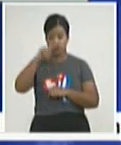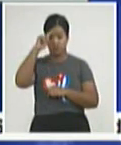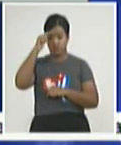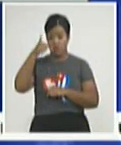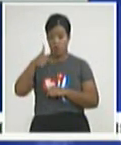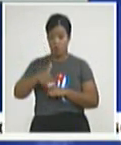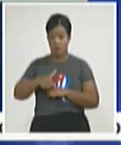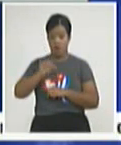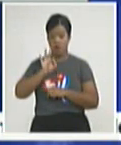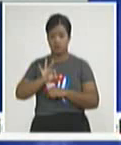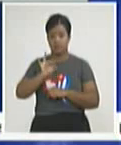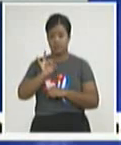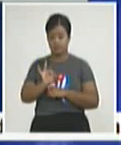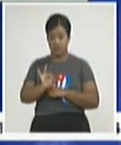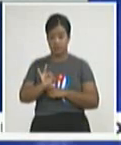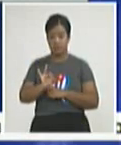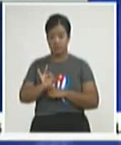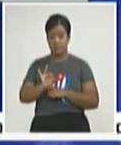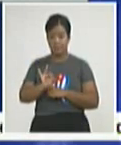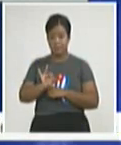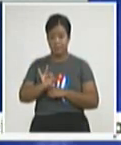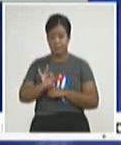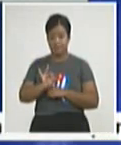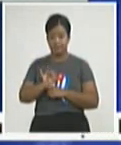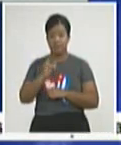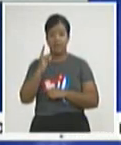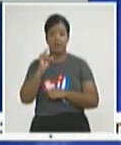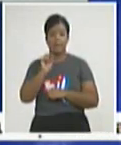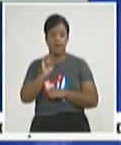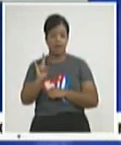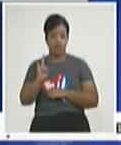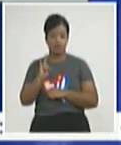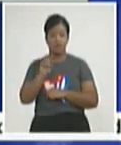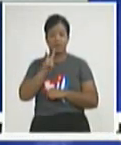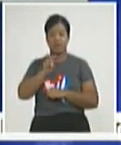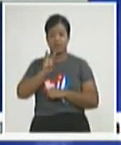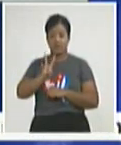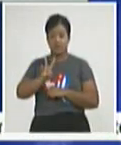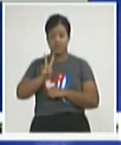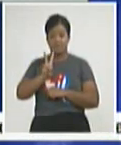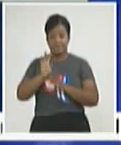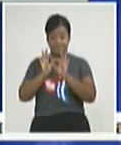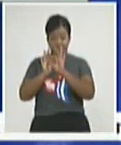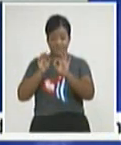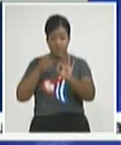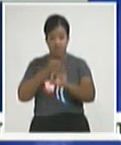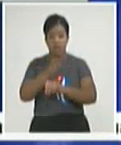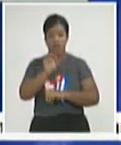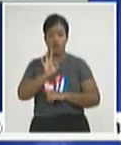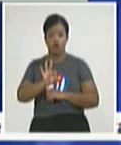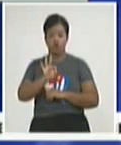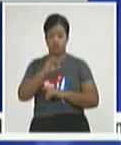Martínez 87, Los Palacios 23 y Viñales 8 casos positivos.